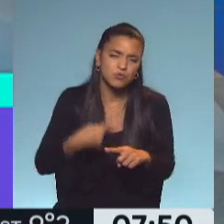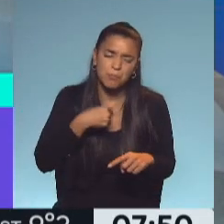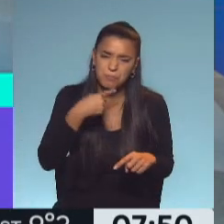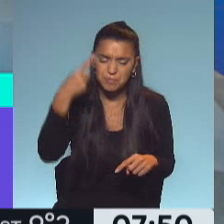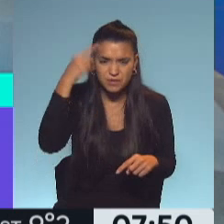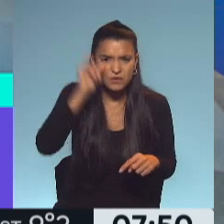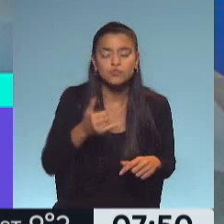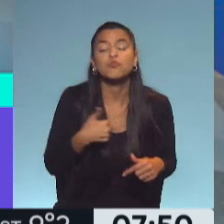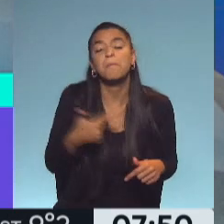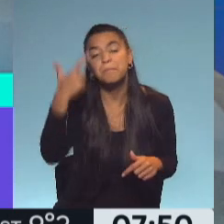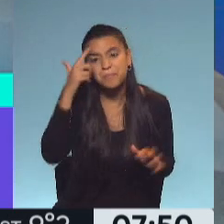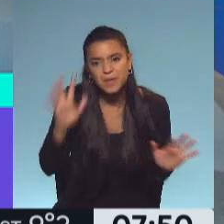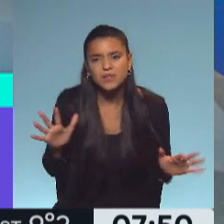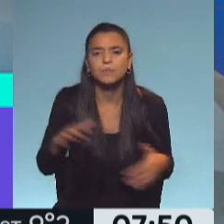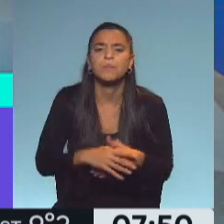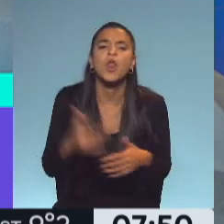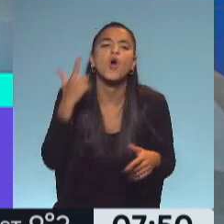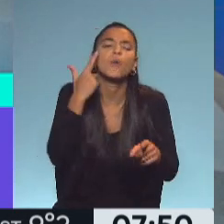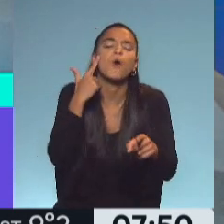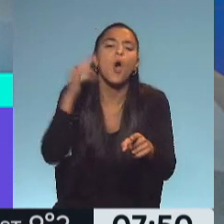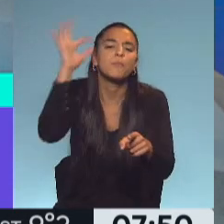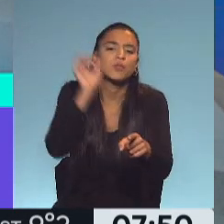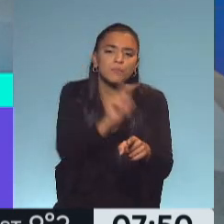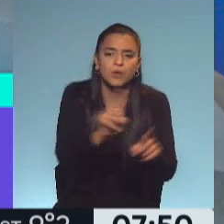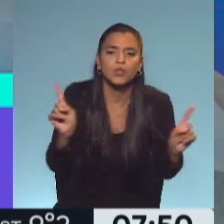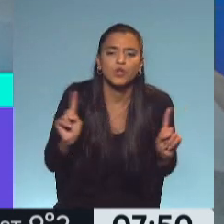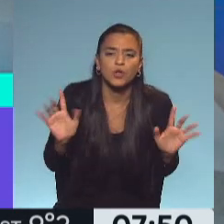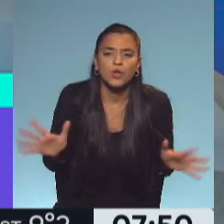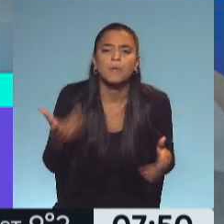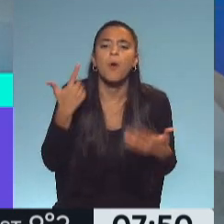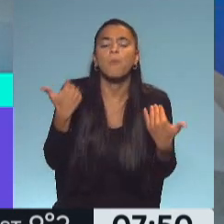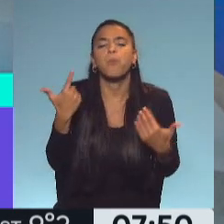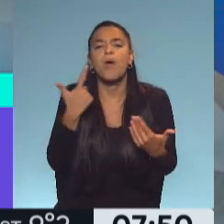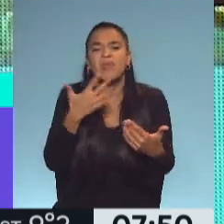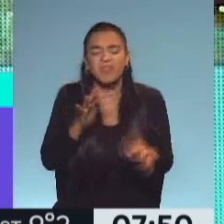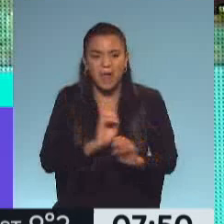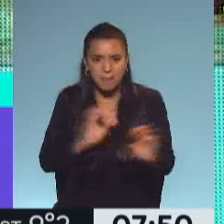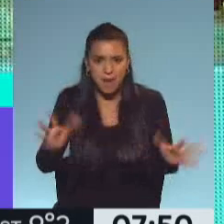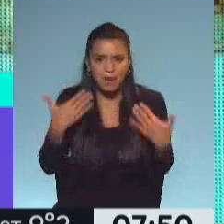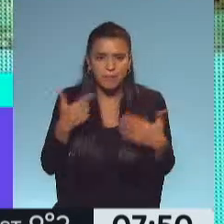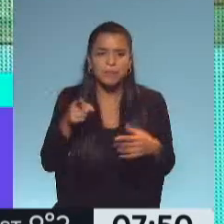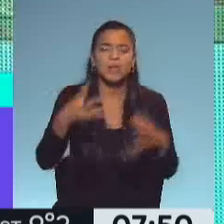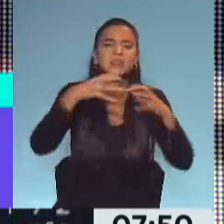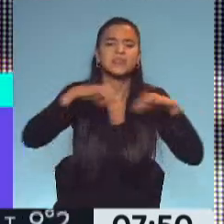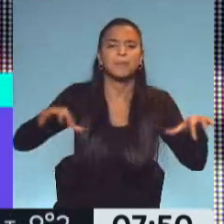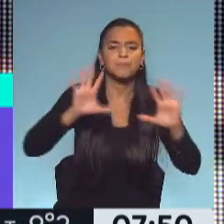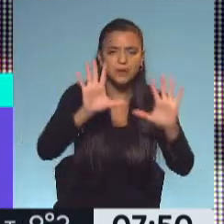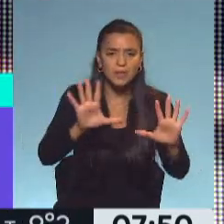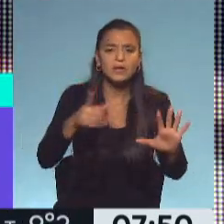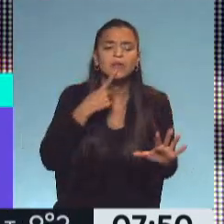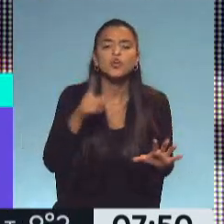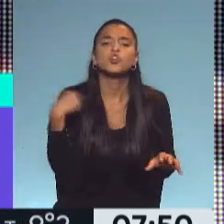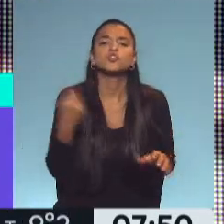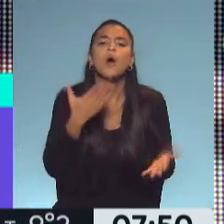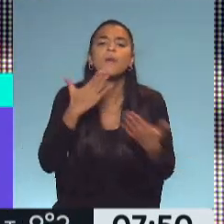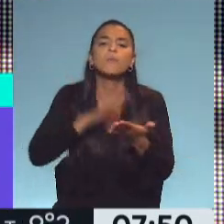convencido. tendrá su... Bueno, por eso, pero es una percepción. Pero, a ver, o sea, no tenemos, claro. digámoslo, No, pero porque el si no se puede termómetro de grieta. malinterpretar. Vamos al termómetro de grieta. No. Estamos